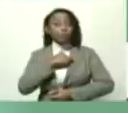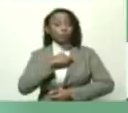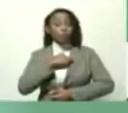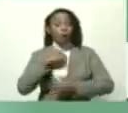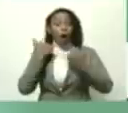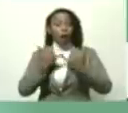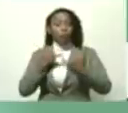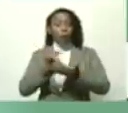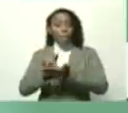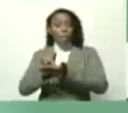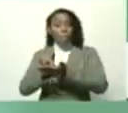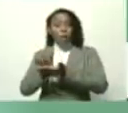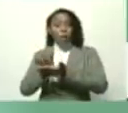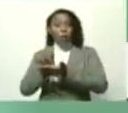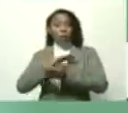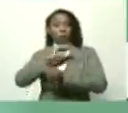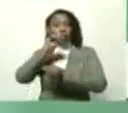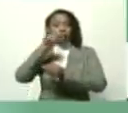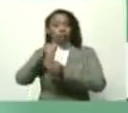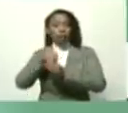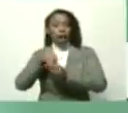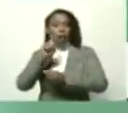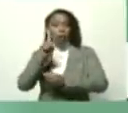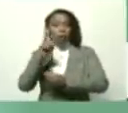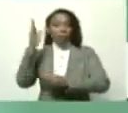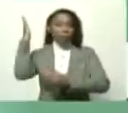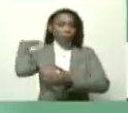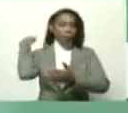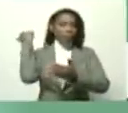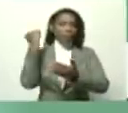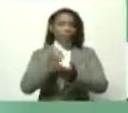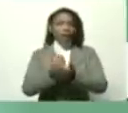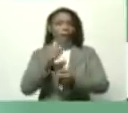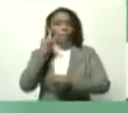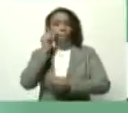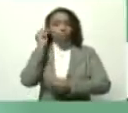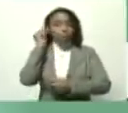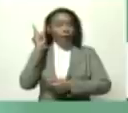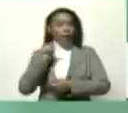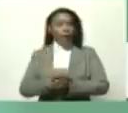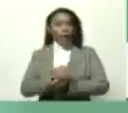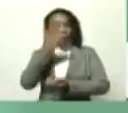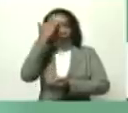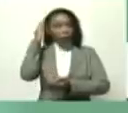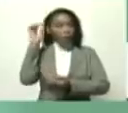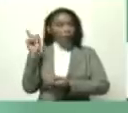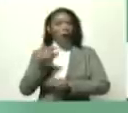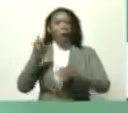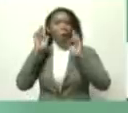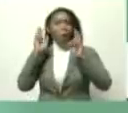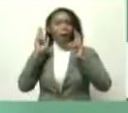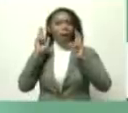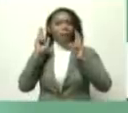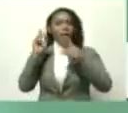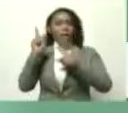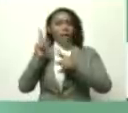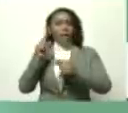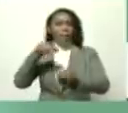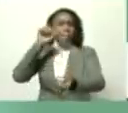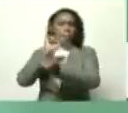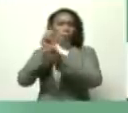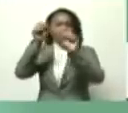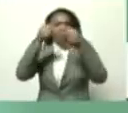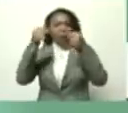expulsar, allanar inmunidad a una traidora diputada narcotraficante. Y ojalá le metan 30 años de cárcel. Vamos a estar muy